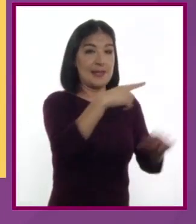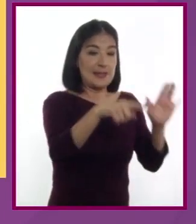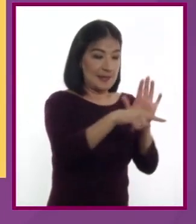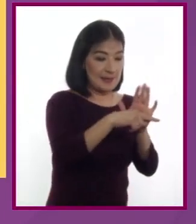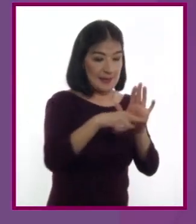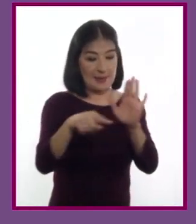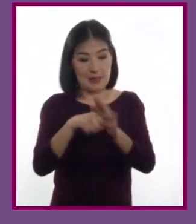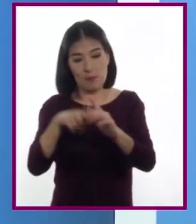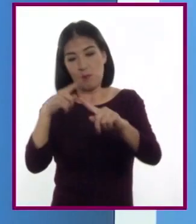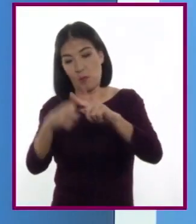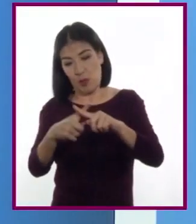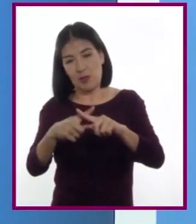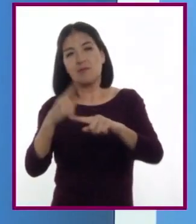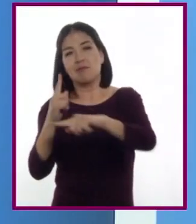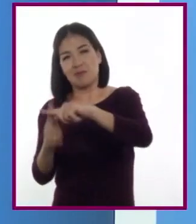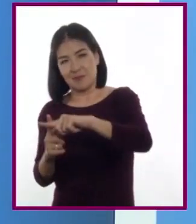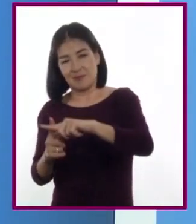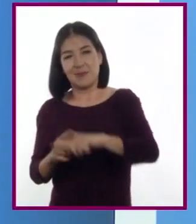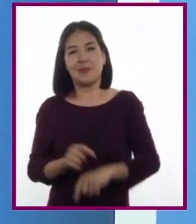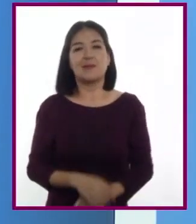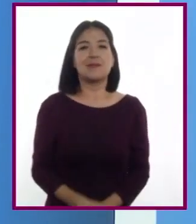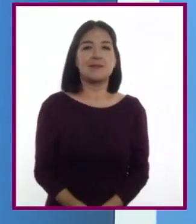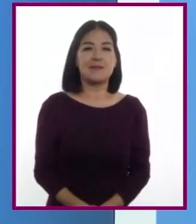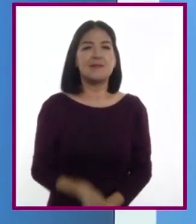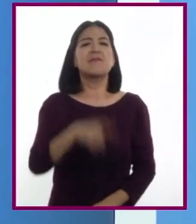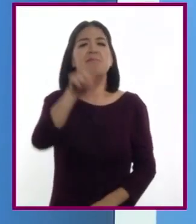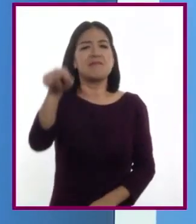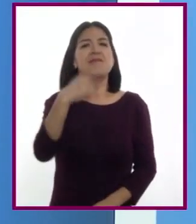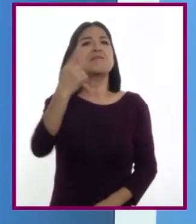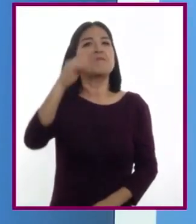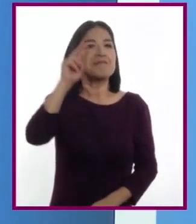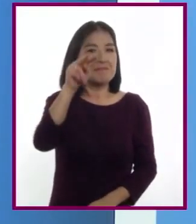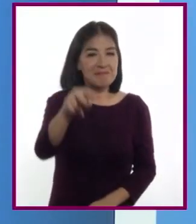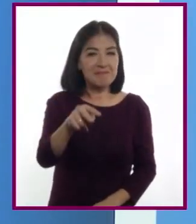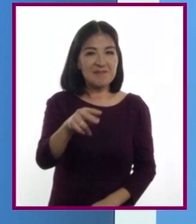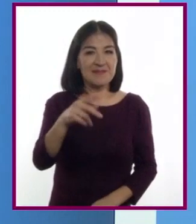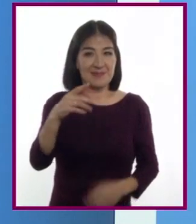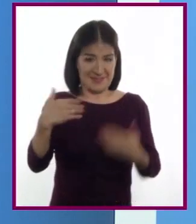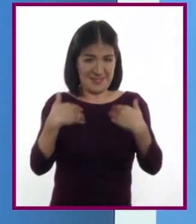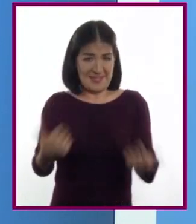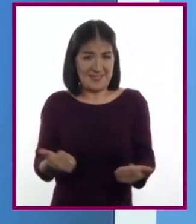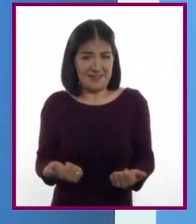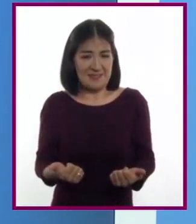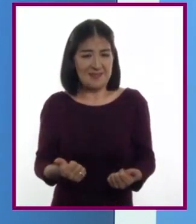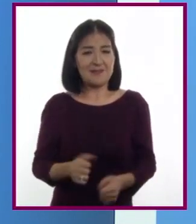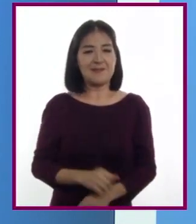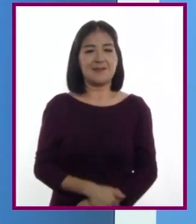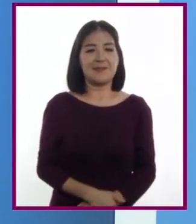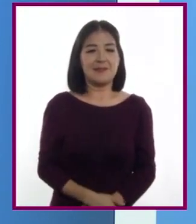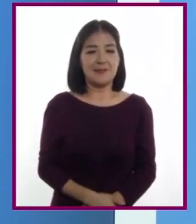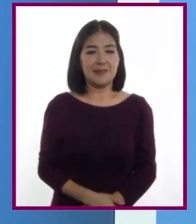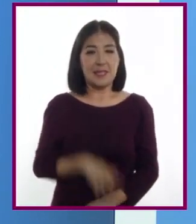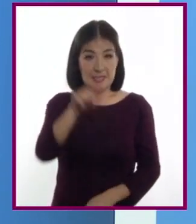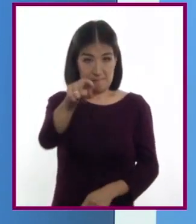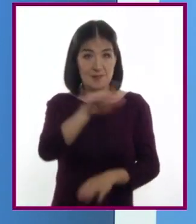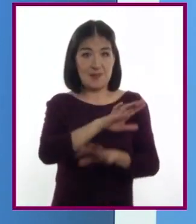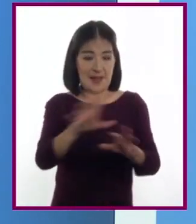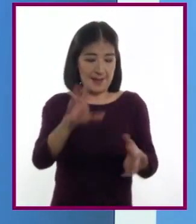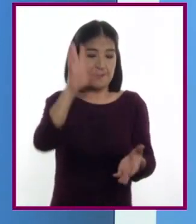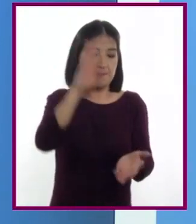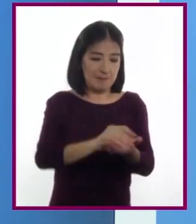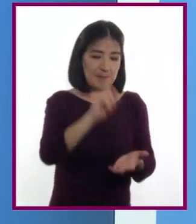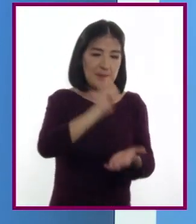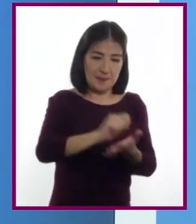igual a positivo. ¿Qué les pareció? ¿Les resultó comprensible? Ya representamos los